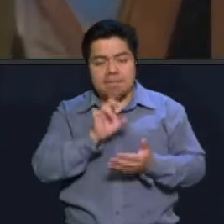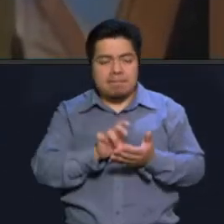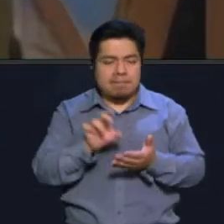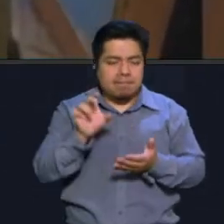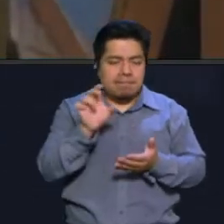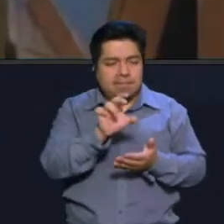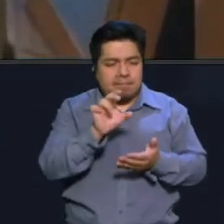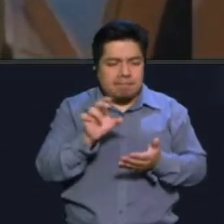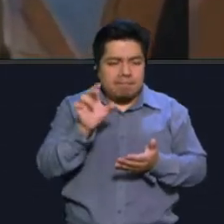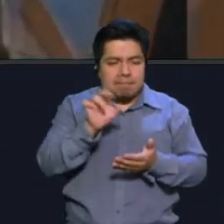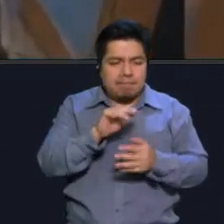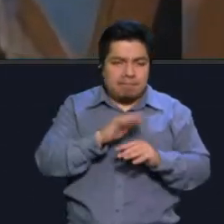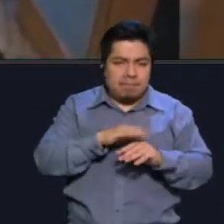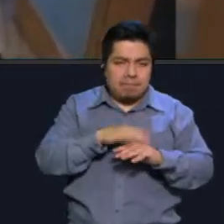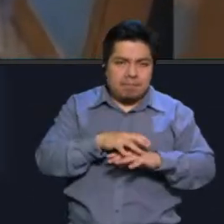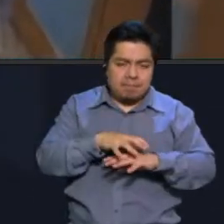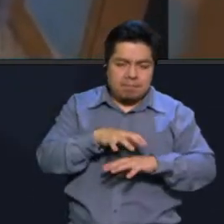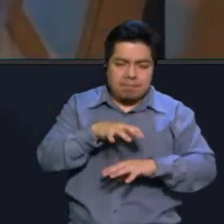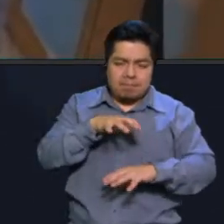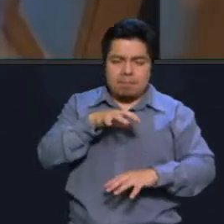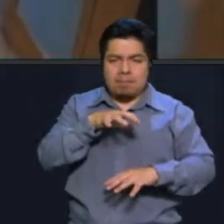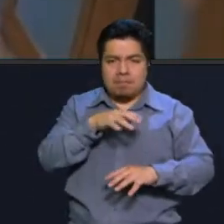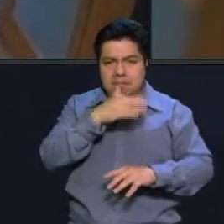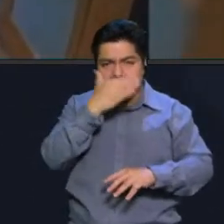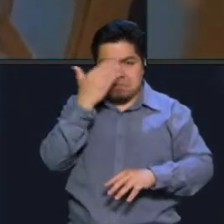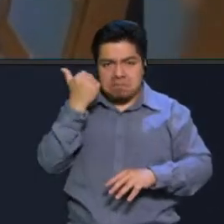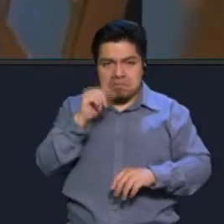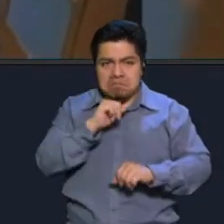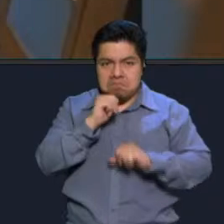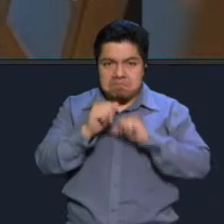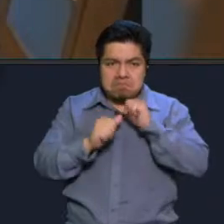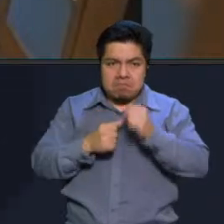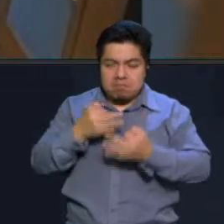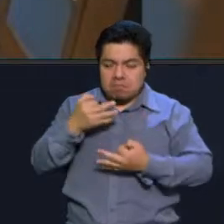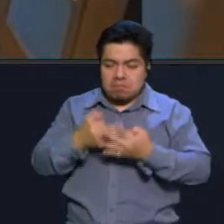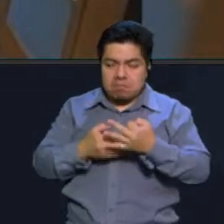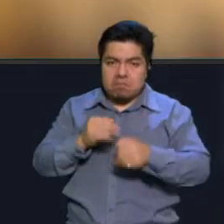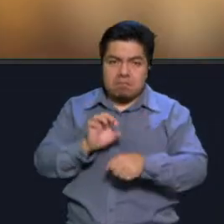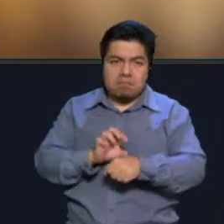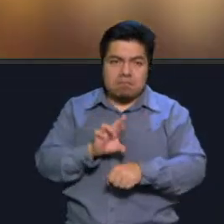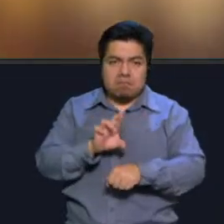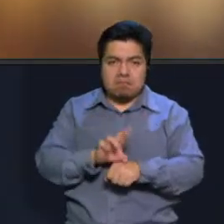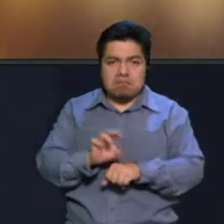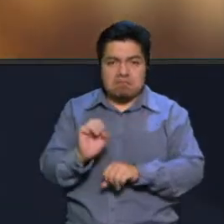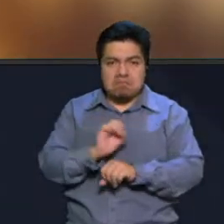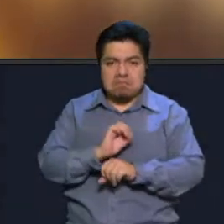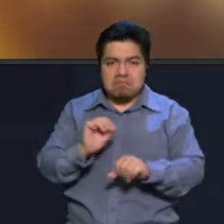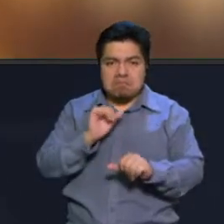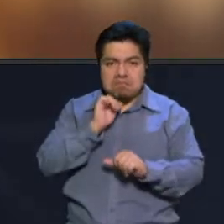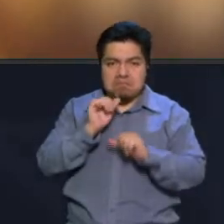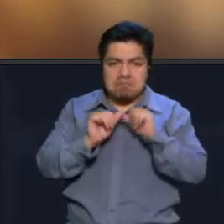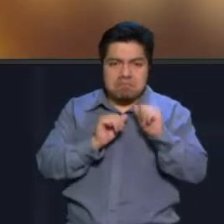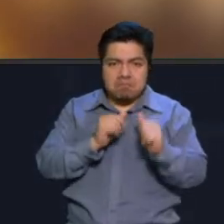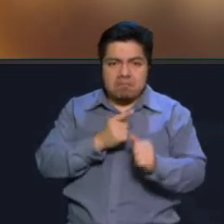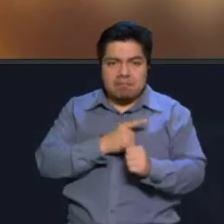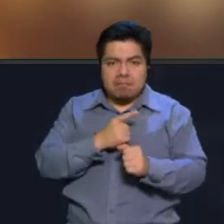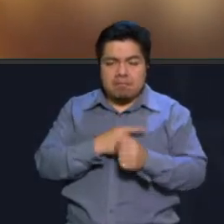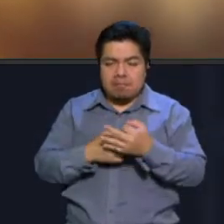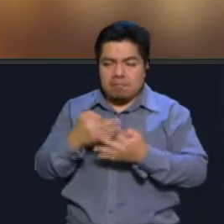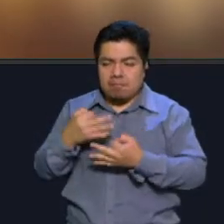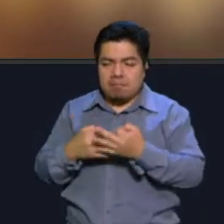Ecuador, pues no se sometieran a los tribunales ecuatorianos y que por el contrario se sometieran a